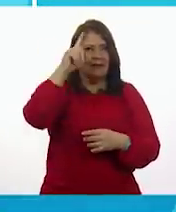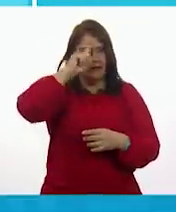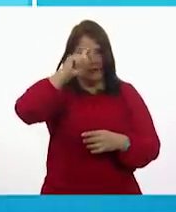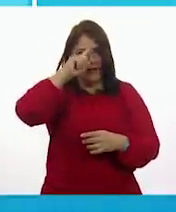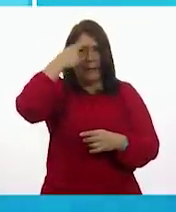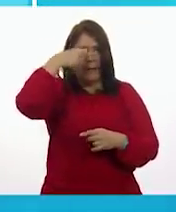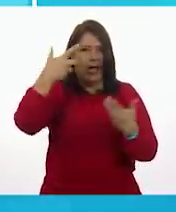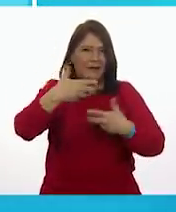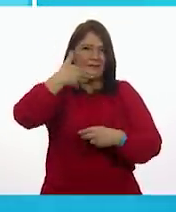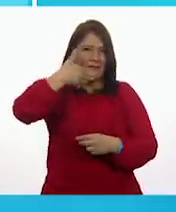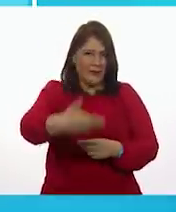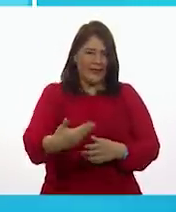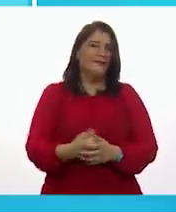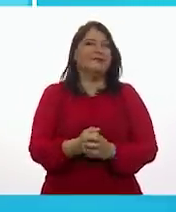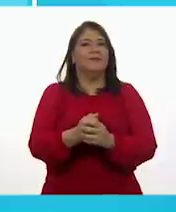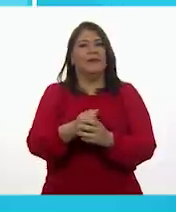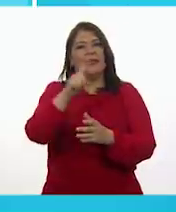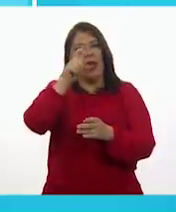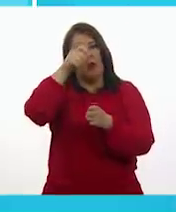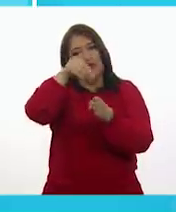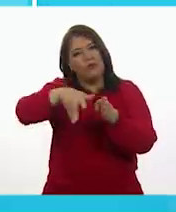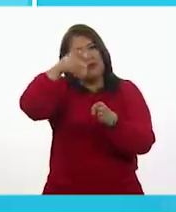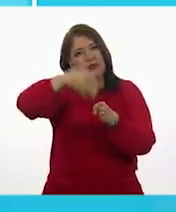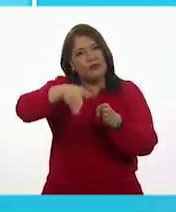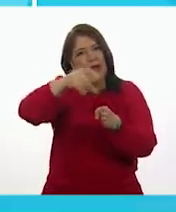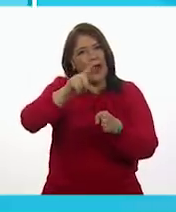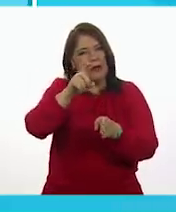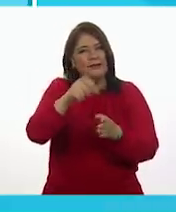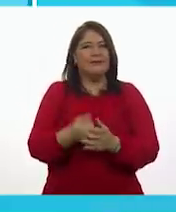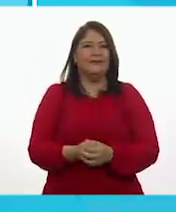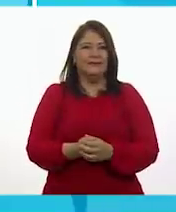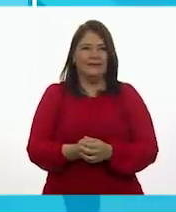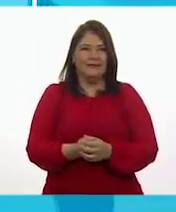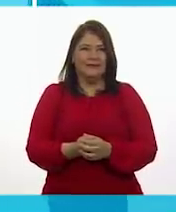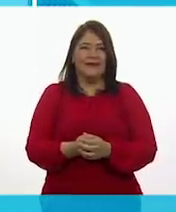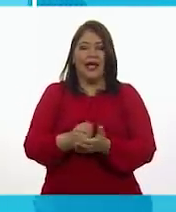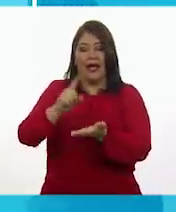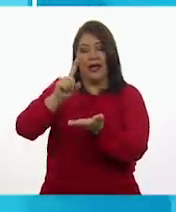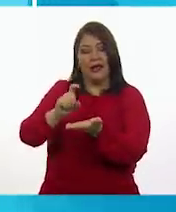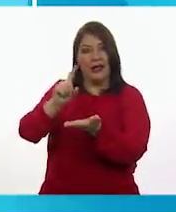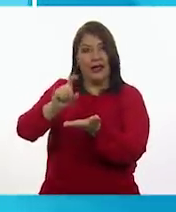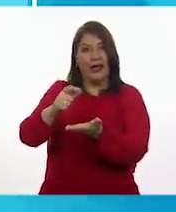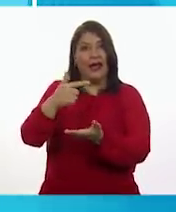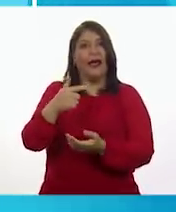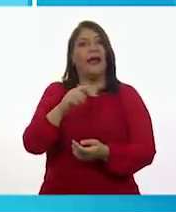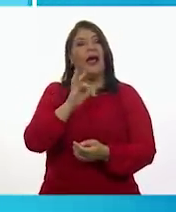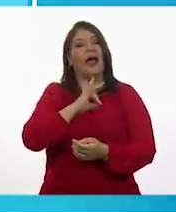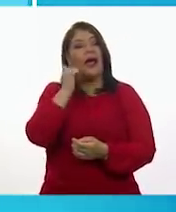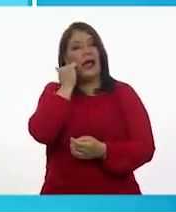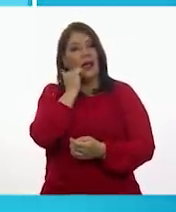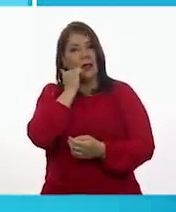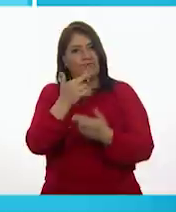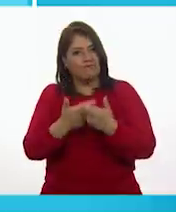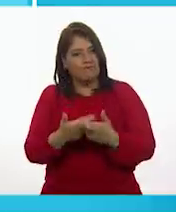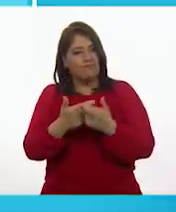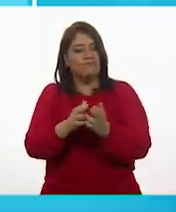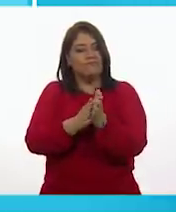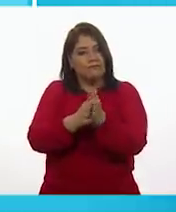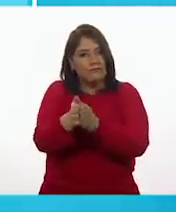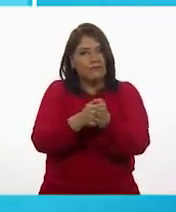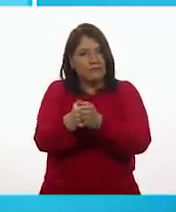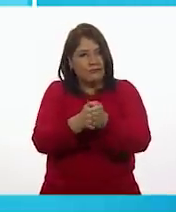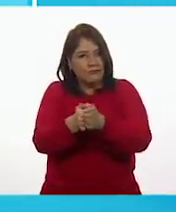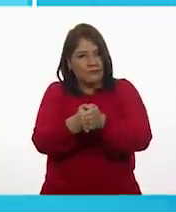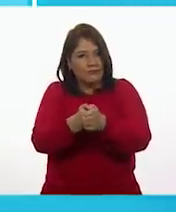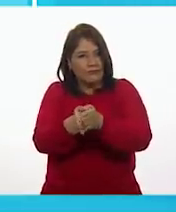hacerlo correctamente. Moja tus manos. Usa suficiente jabón. Frota tus palmas una